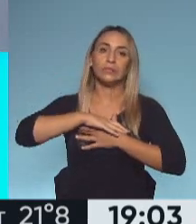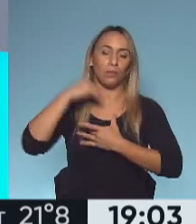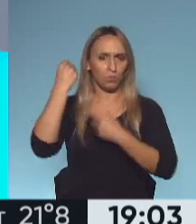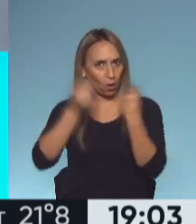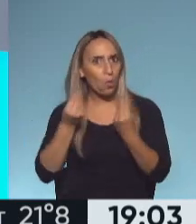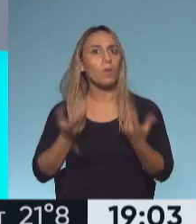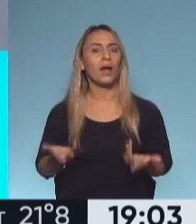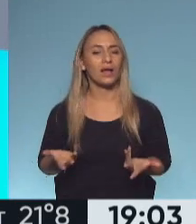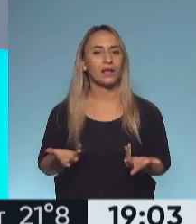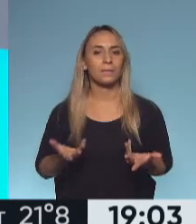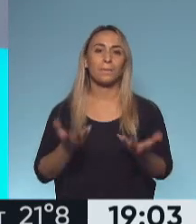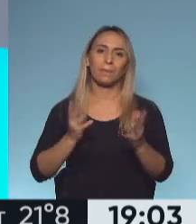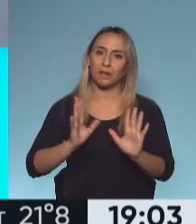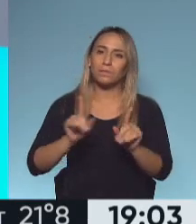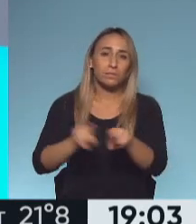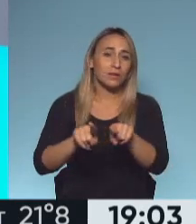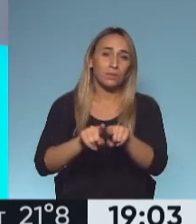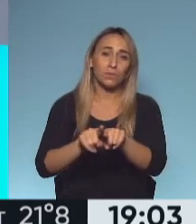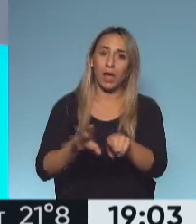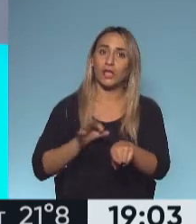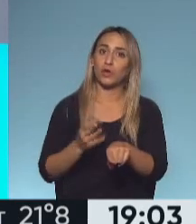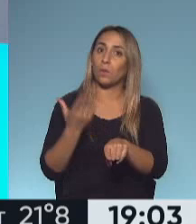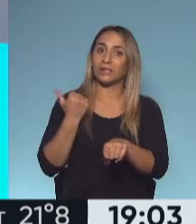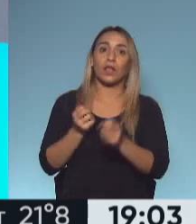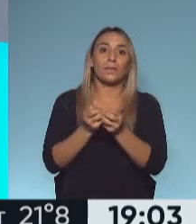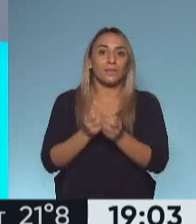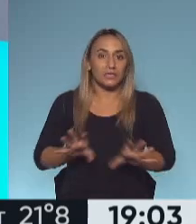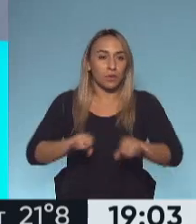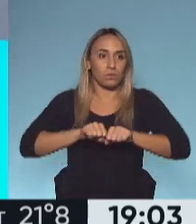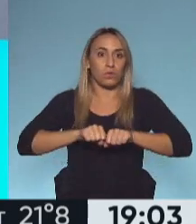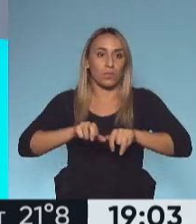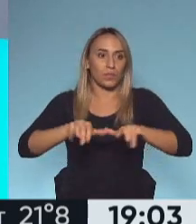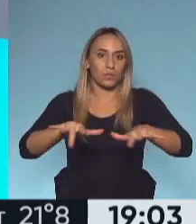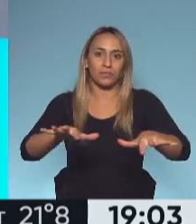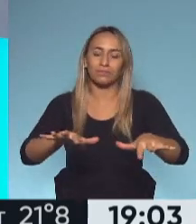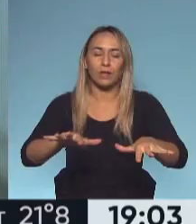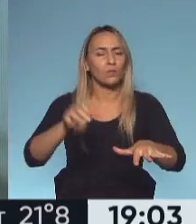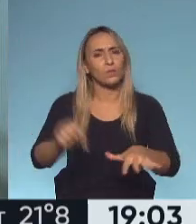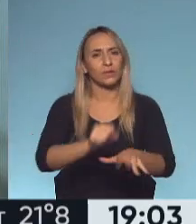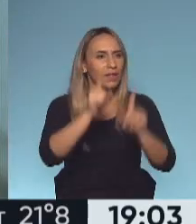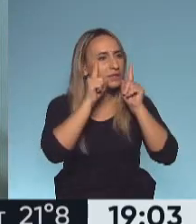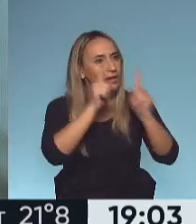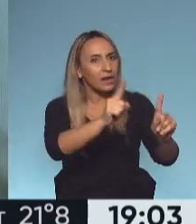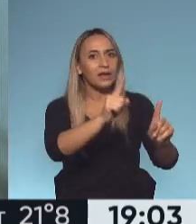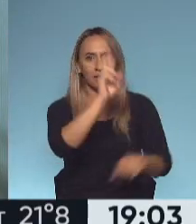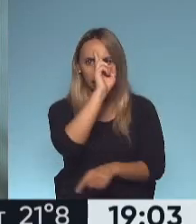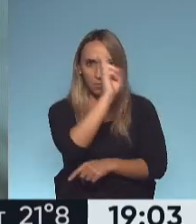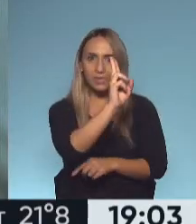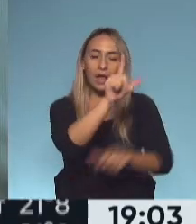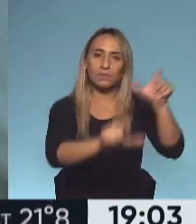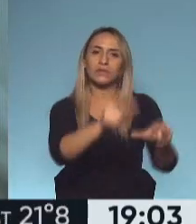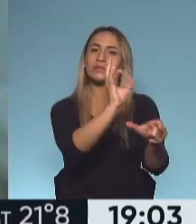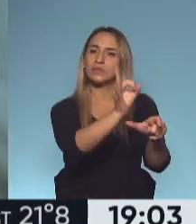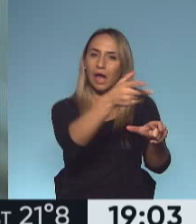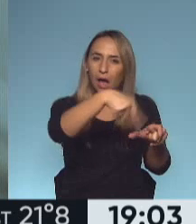me parece, durante el primer año de la pandemia. Es lo importante, escuchar a quienes saben, escuchar a quienes trabajan con